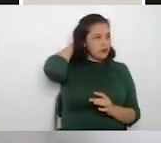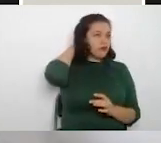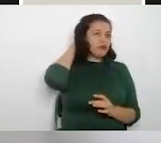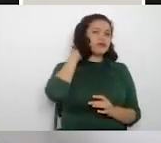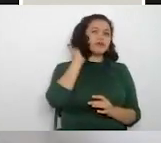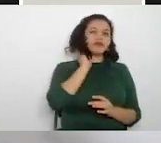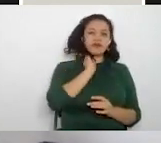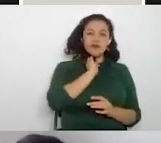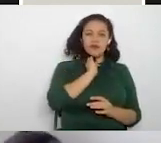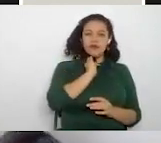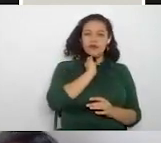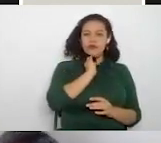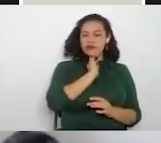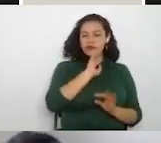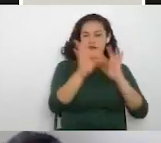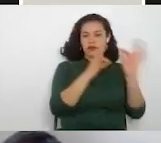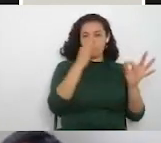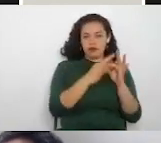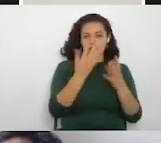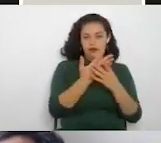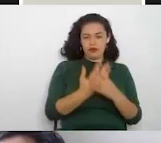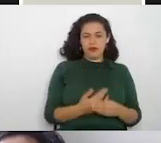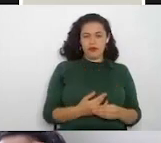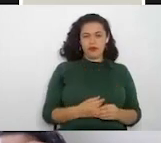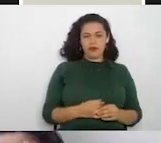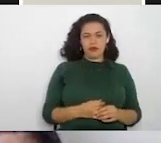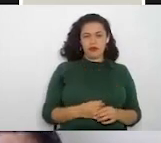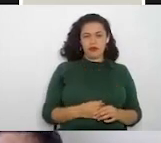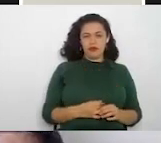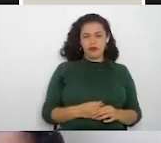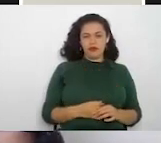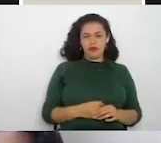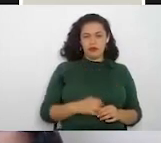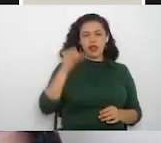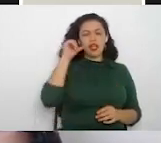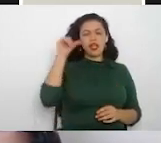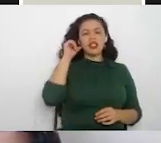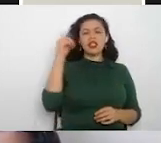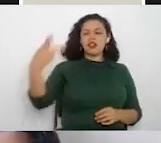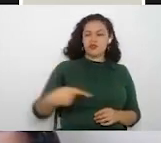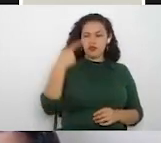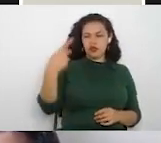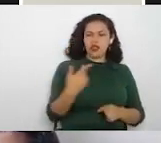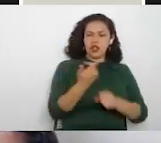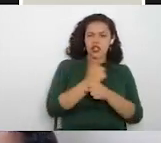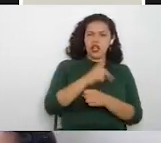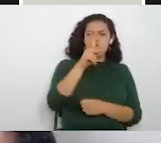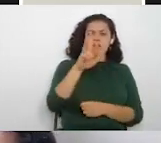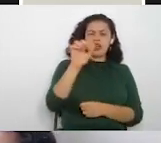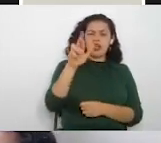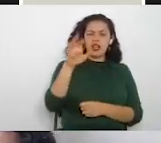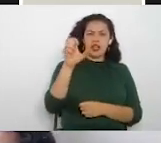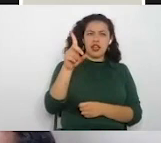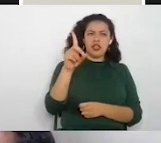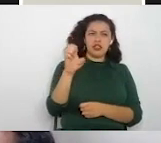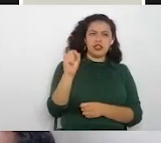Ah, perfecto, la guía. Sí, ayer no le pudimos preguntar al licenciado Paredes, pero